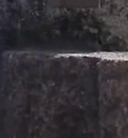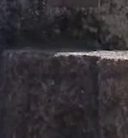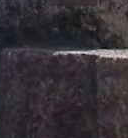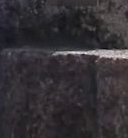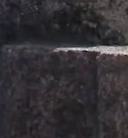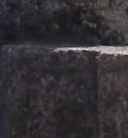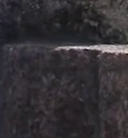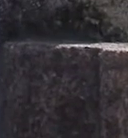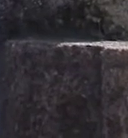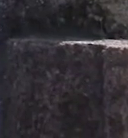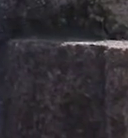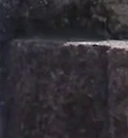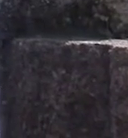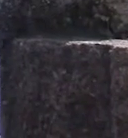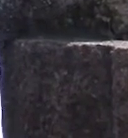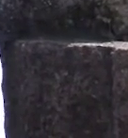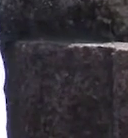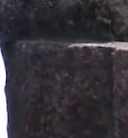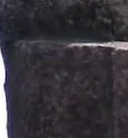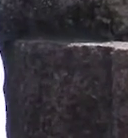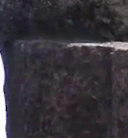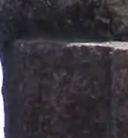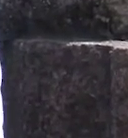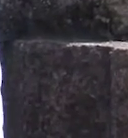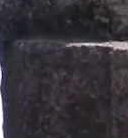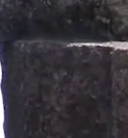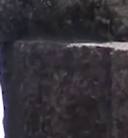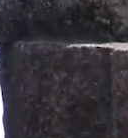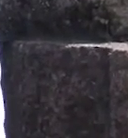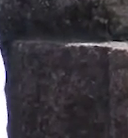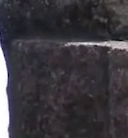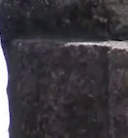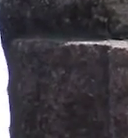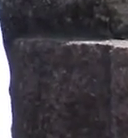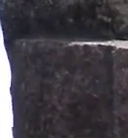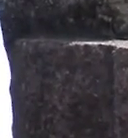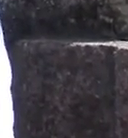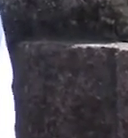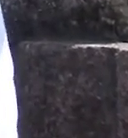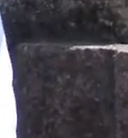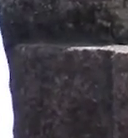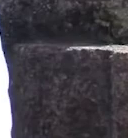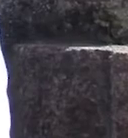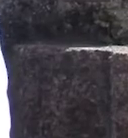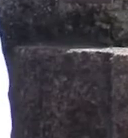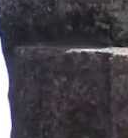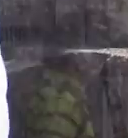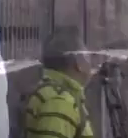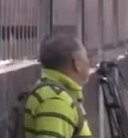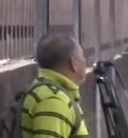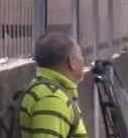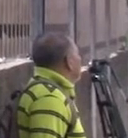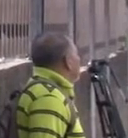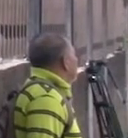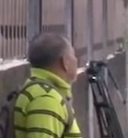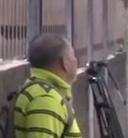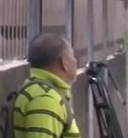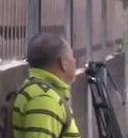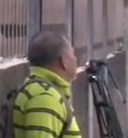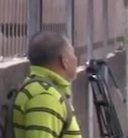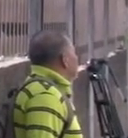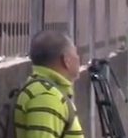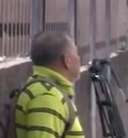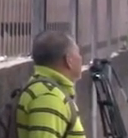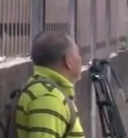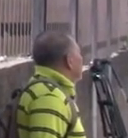conocemos todos los observadores internacionales hacen constar que las elecciones son como tal son transparentes y porque el sistema de